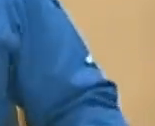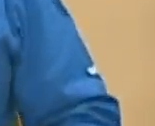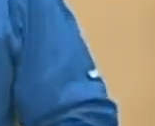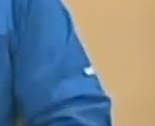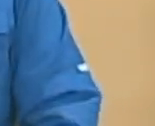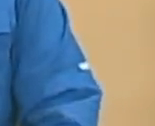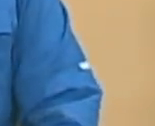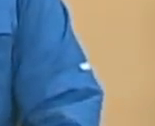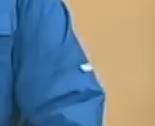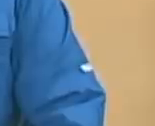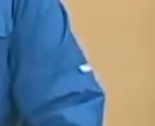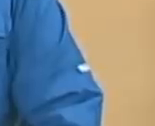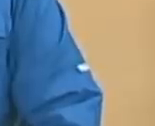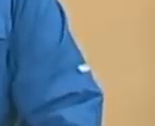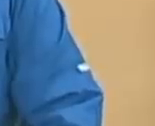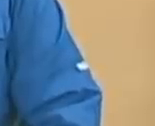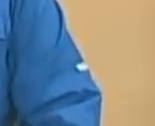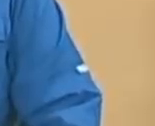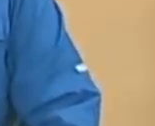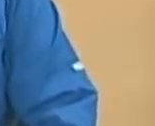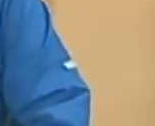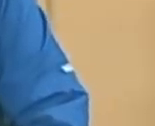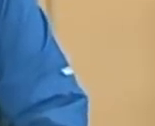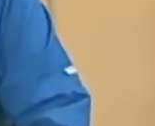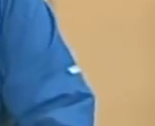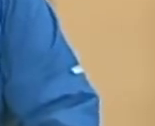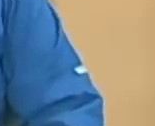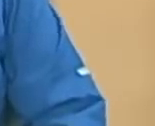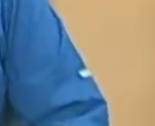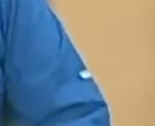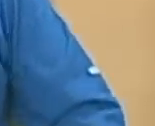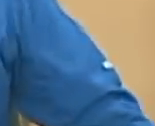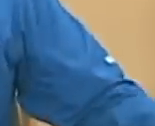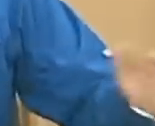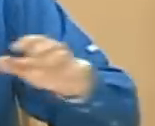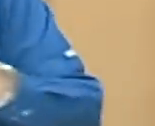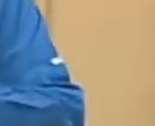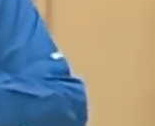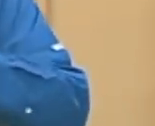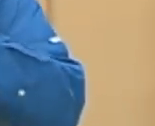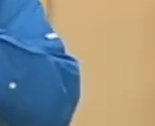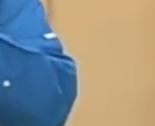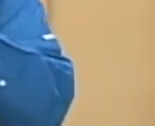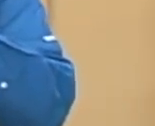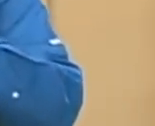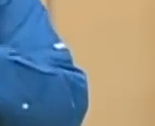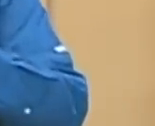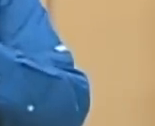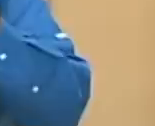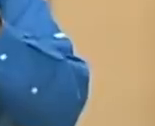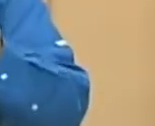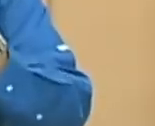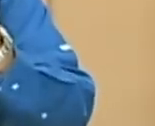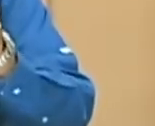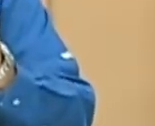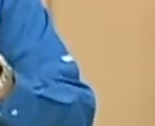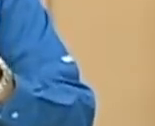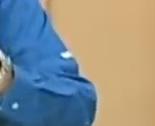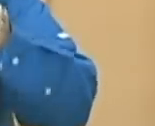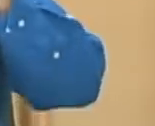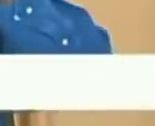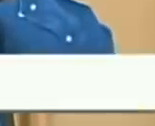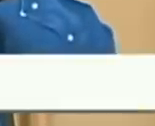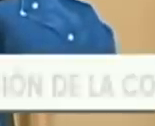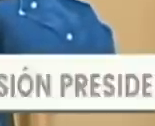9 de la noche. Mi saludo a toda la familia, en casa. Hoy arrancó